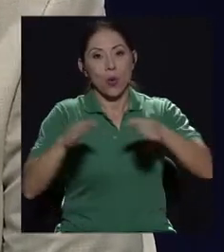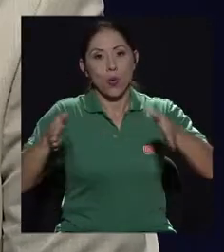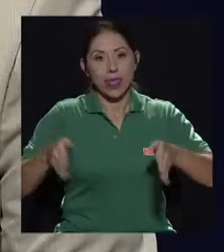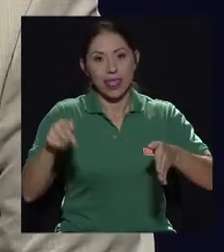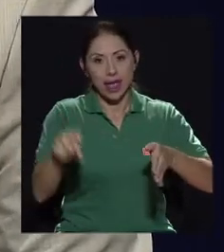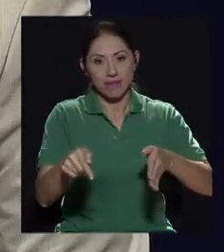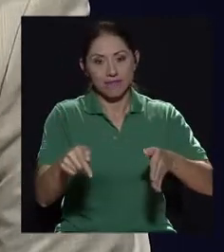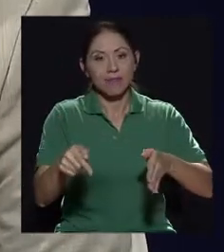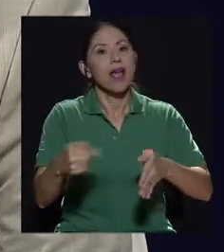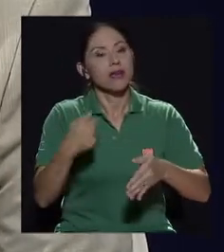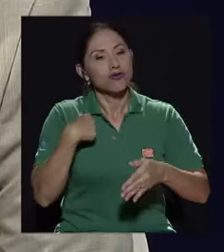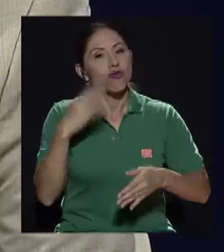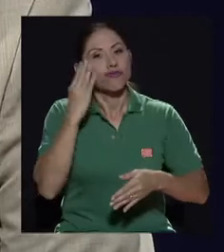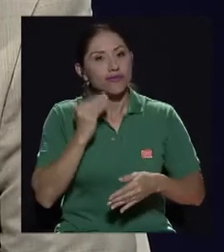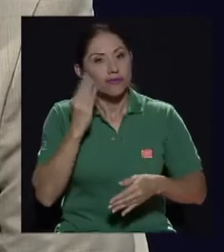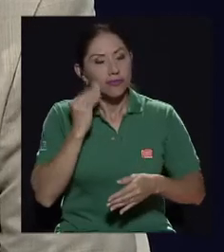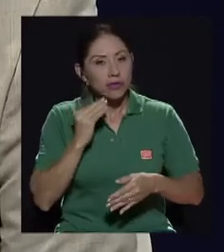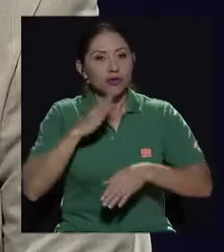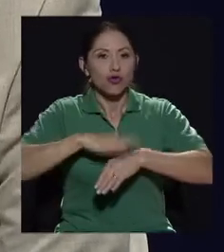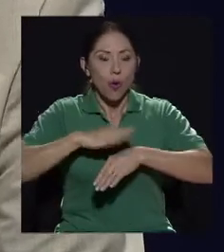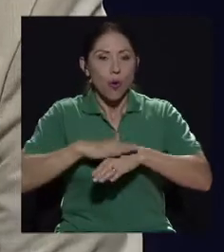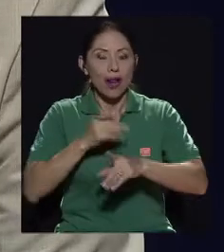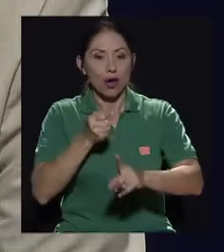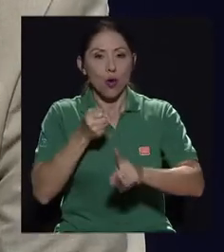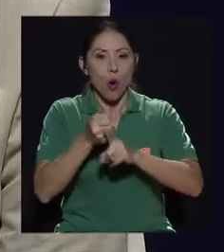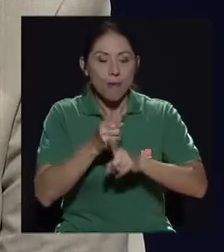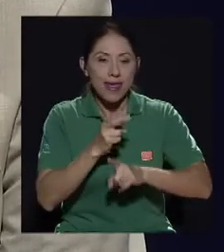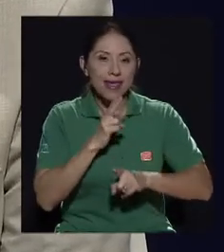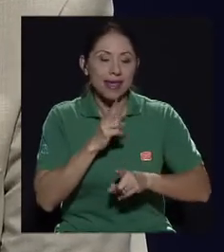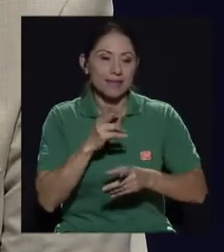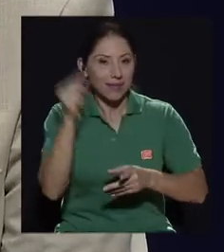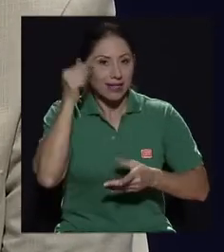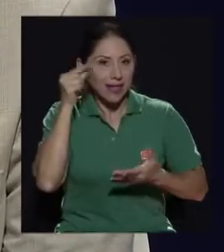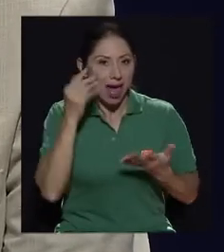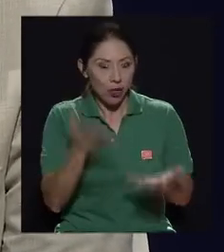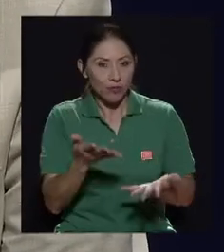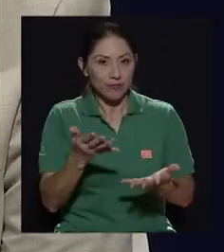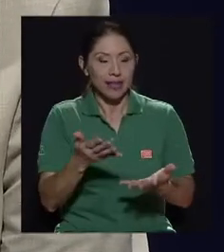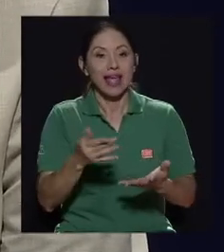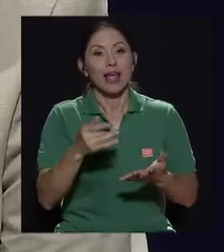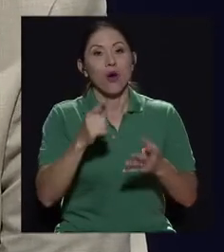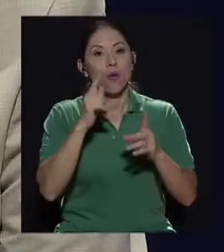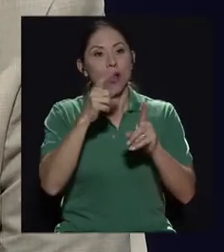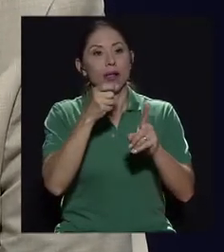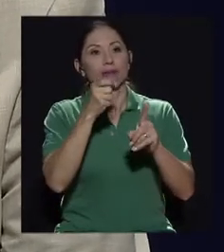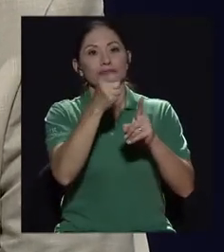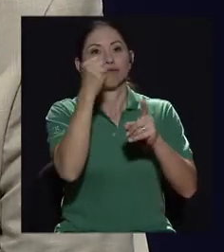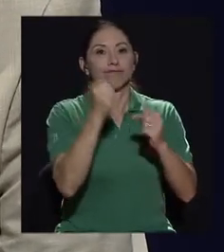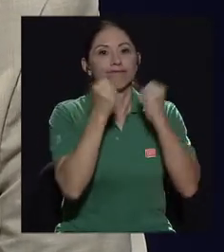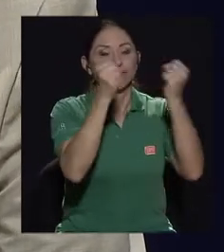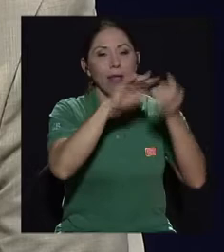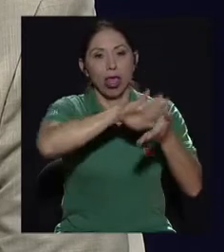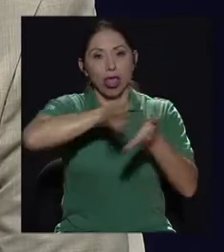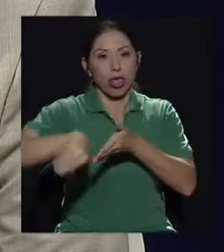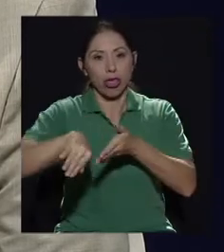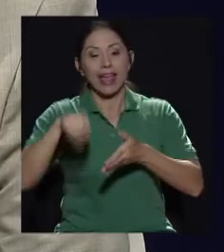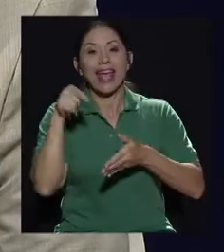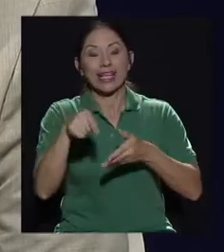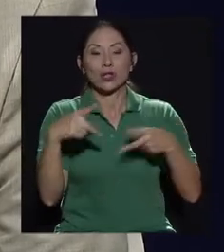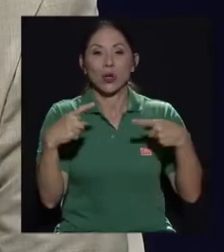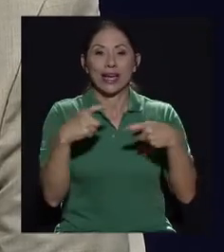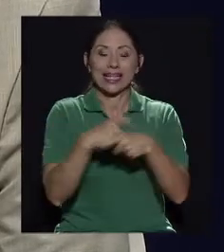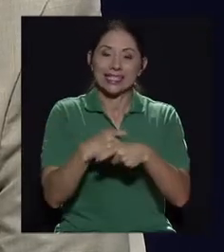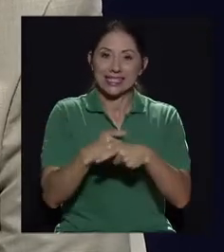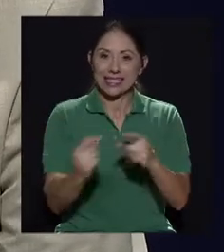alguna medida me tocó vivir pues el asunto del golpe de estado entonces eso fue crisis con niveles un poco